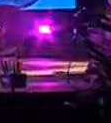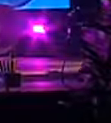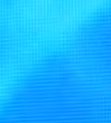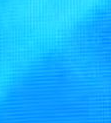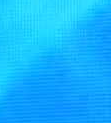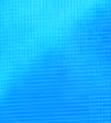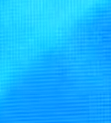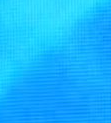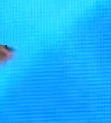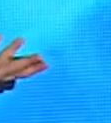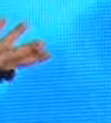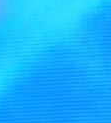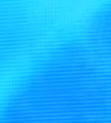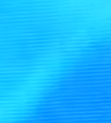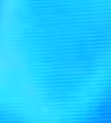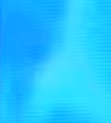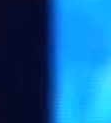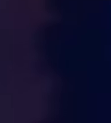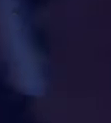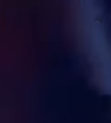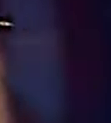Derrocho tanto amor